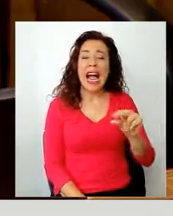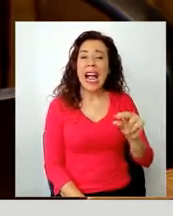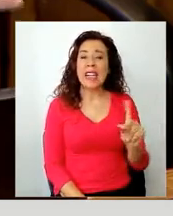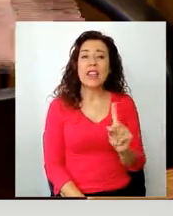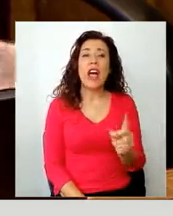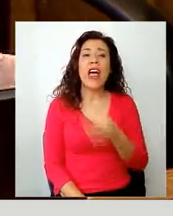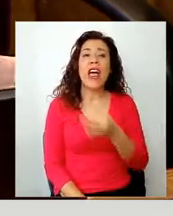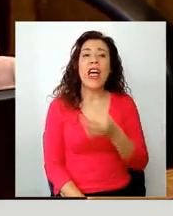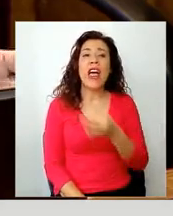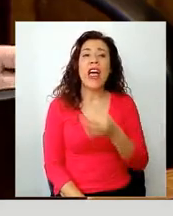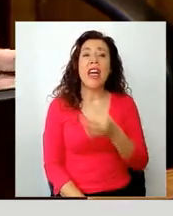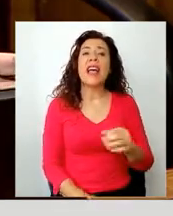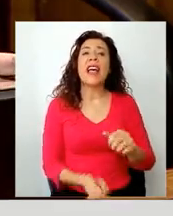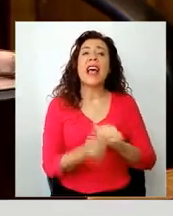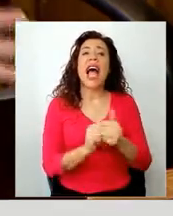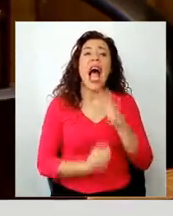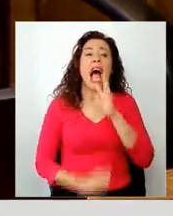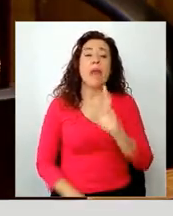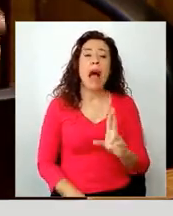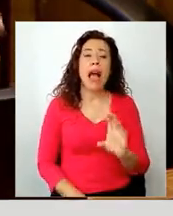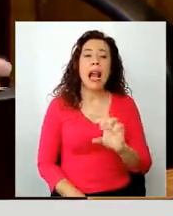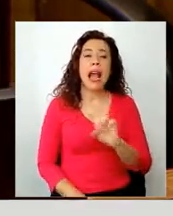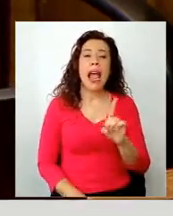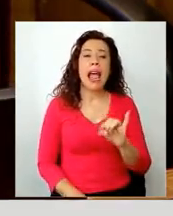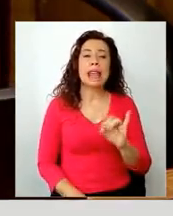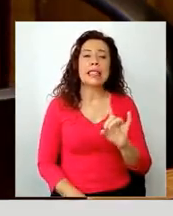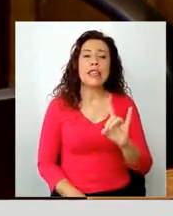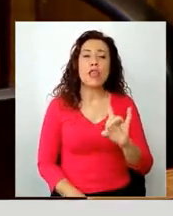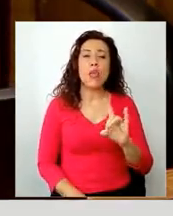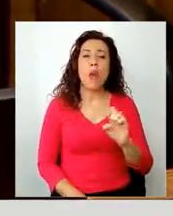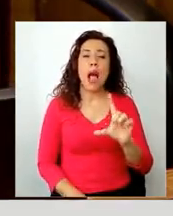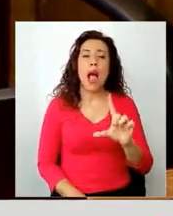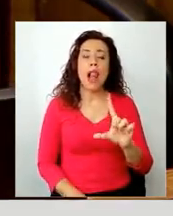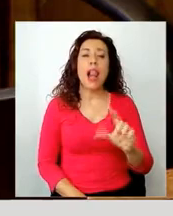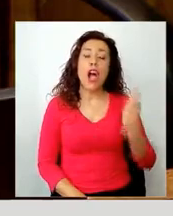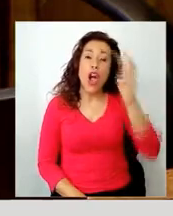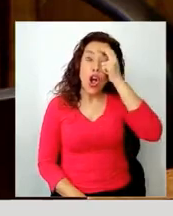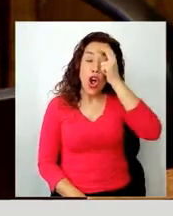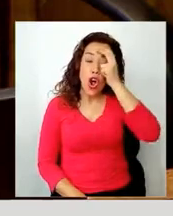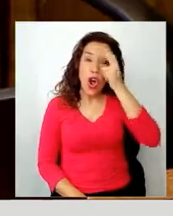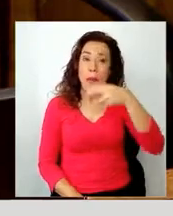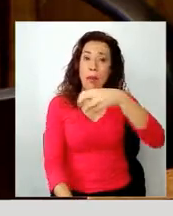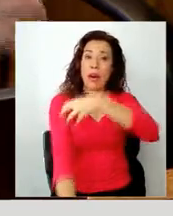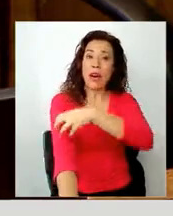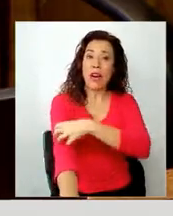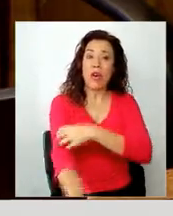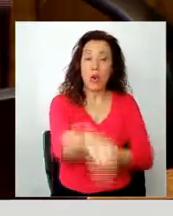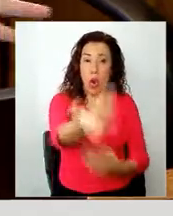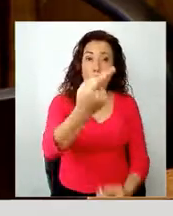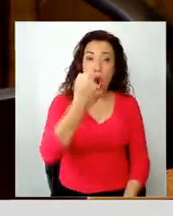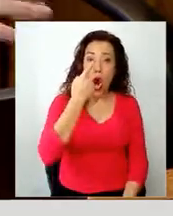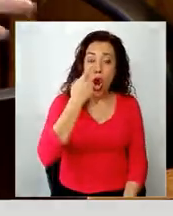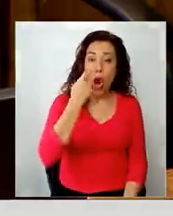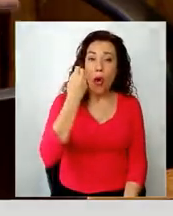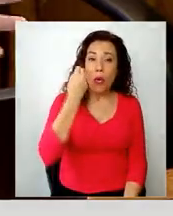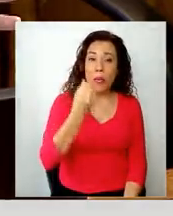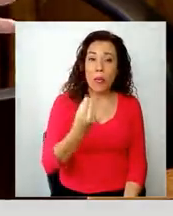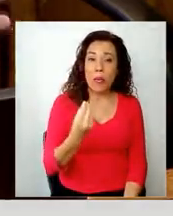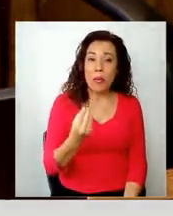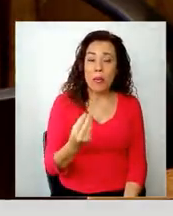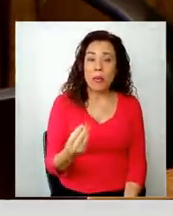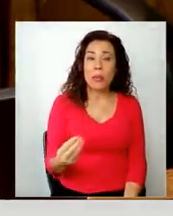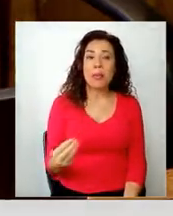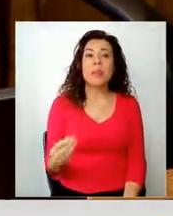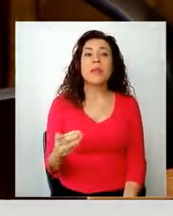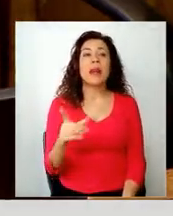tratamiento de aguas residuales en la región de coquimbo presidente que usted conoce bien solo en la conurbación La Serena